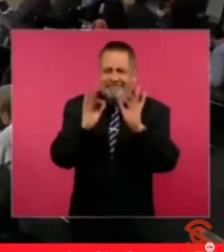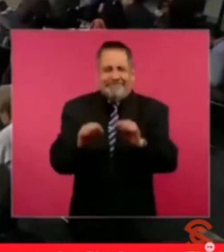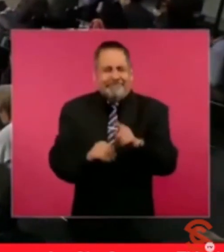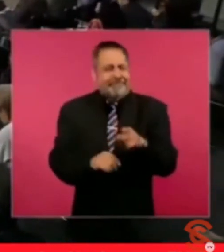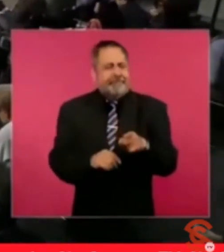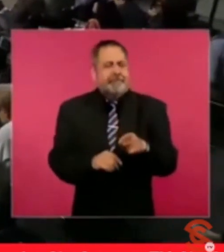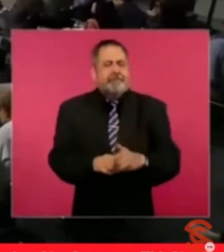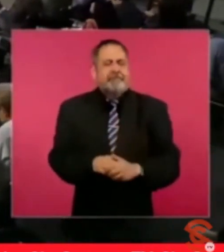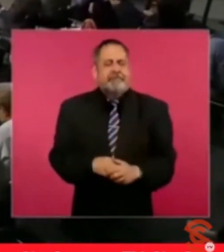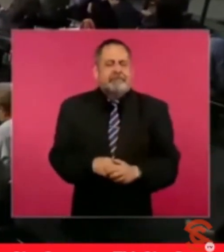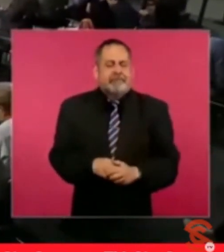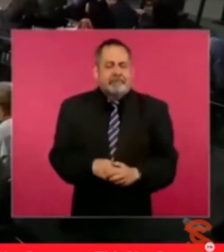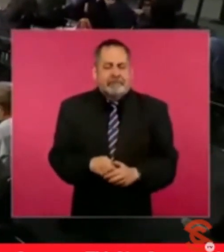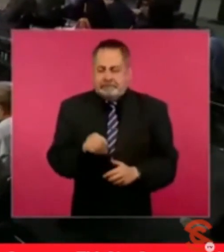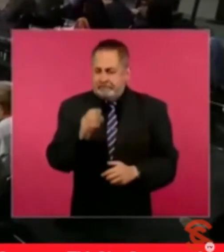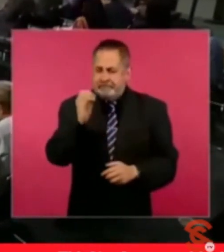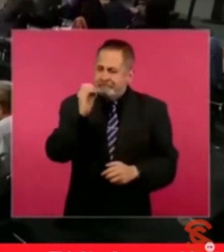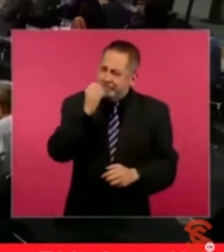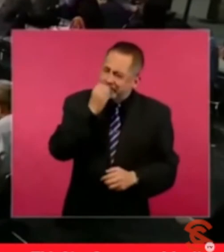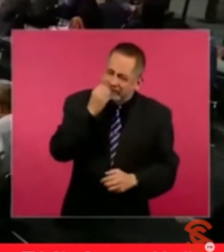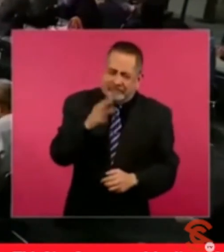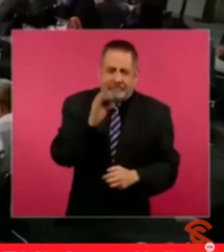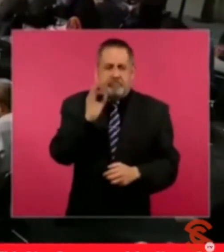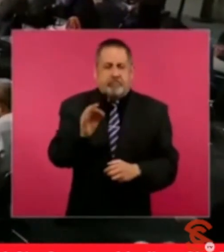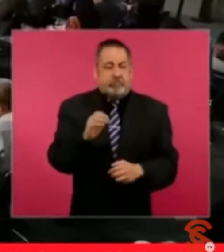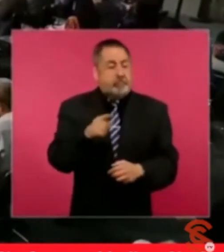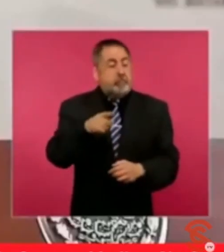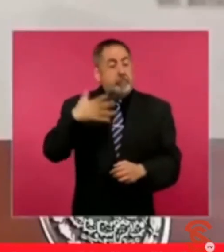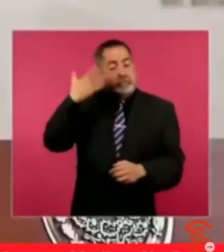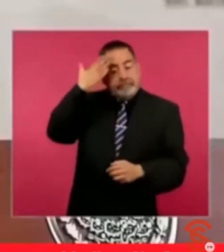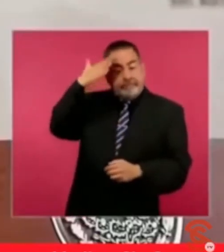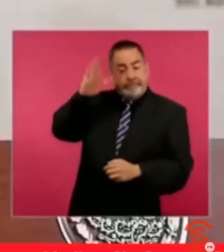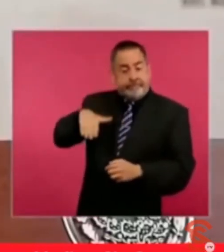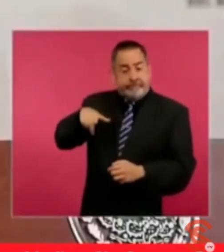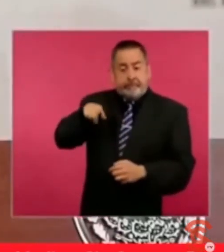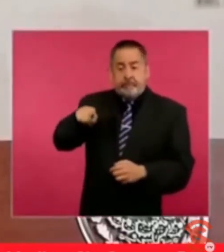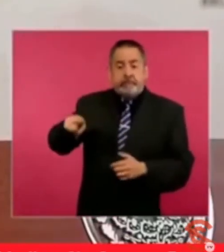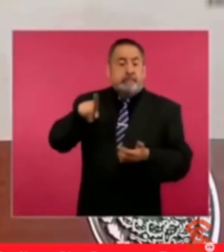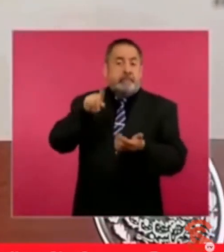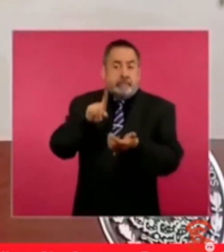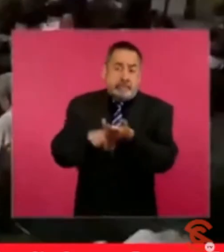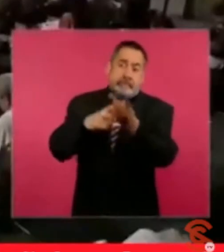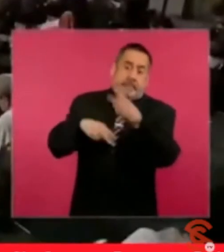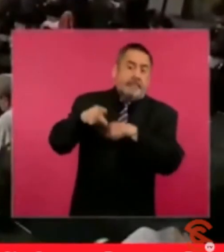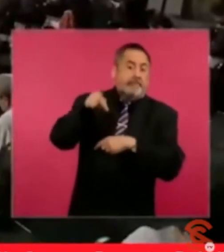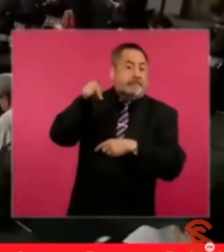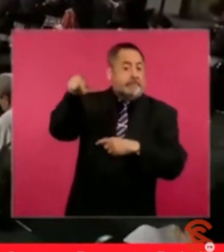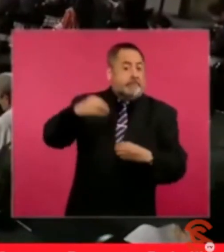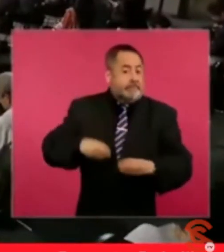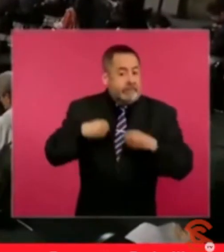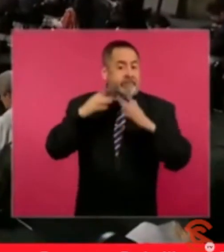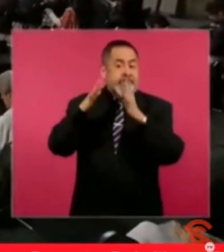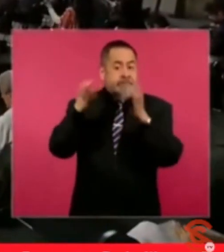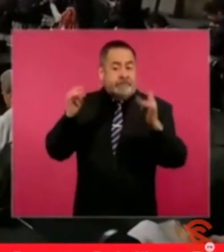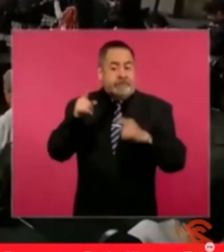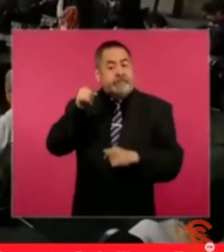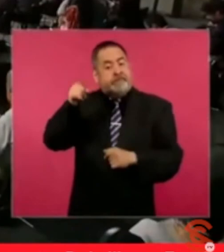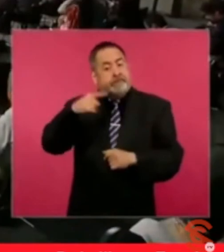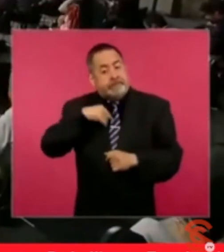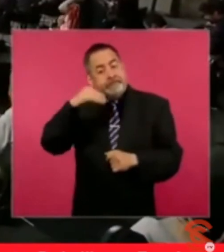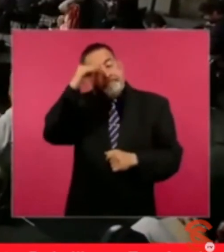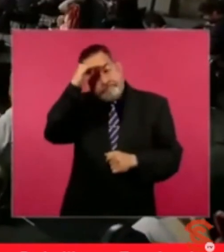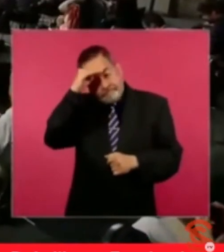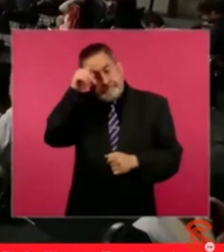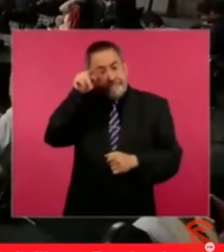Pero es tan bueno que una señora desde París que piensa,